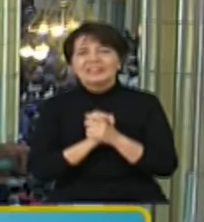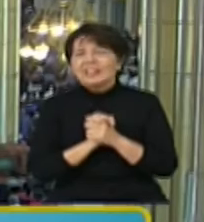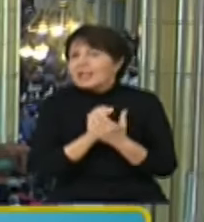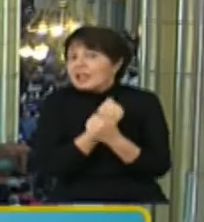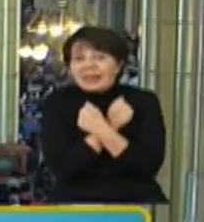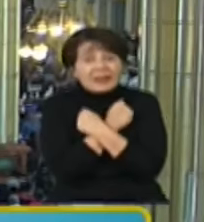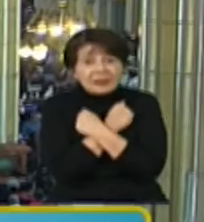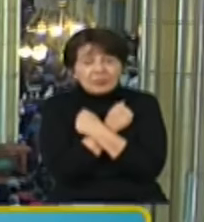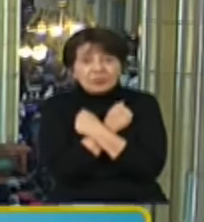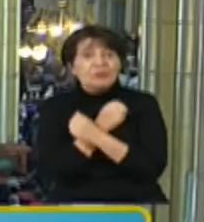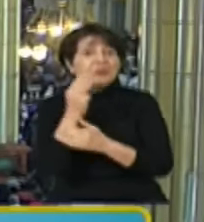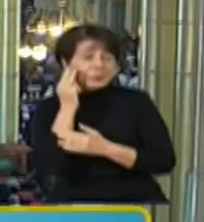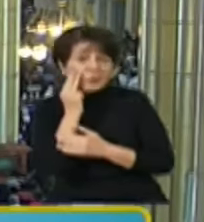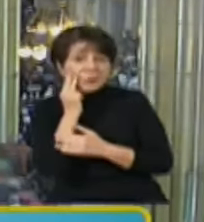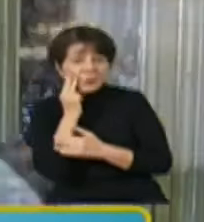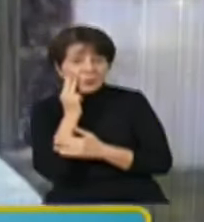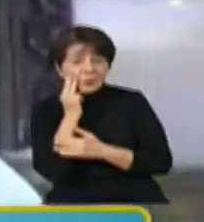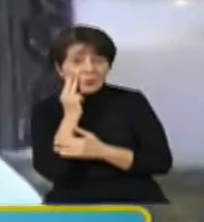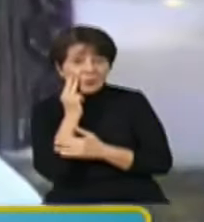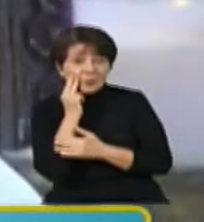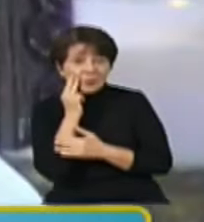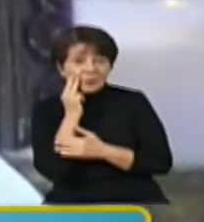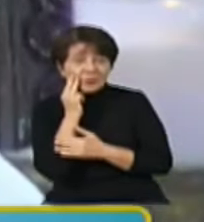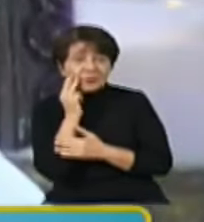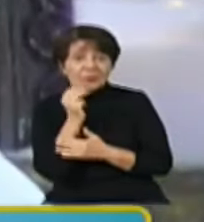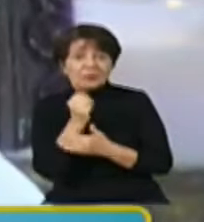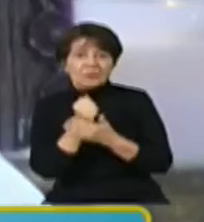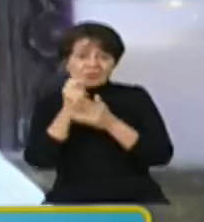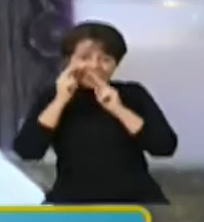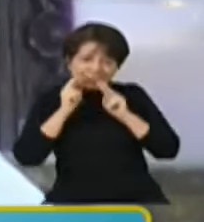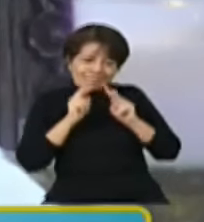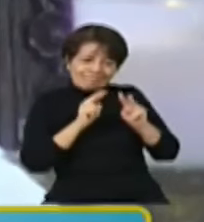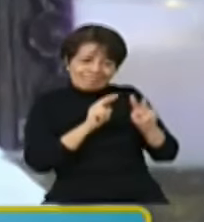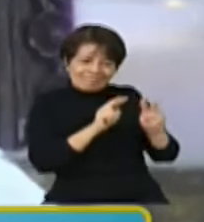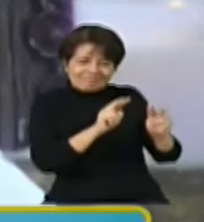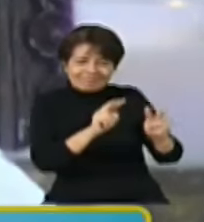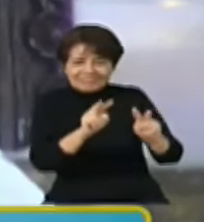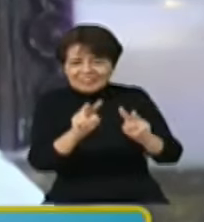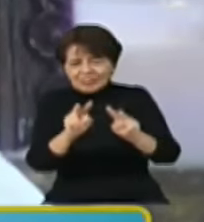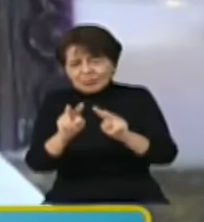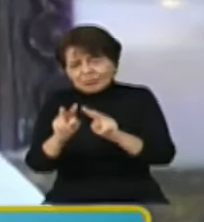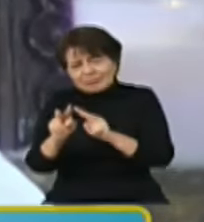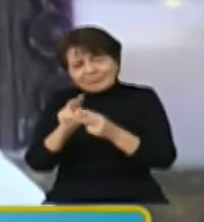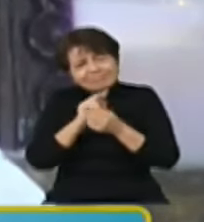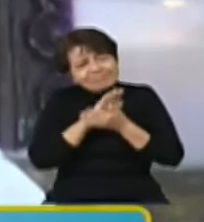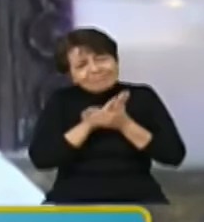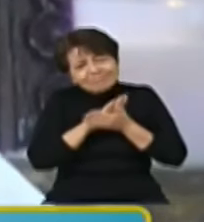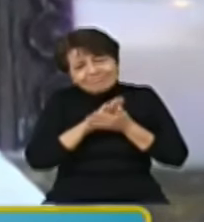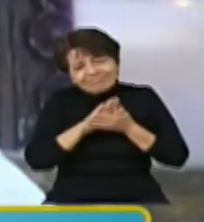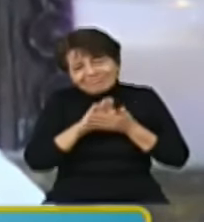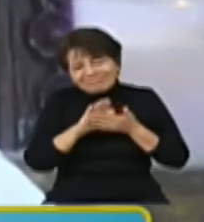La misericordia de una madre hace que siempre mire a sus hijos con amabilidad